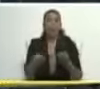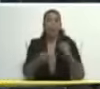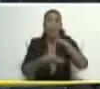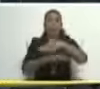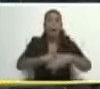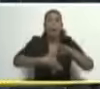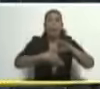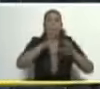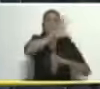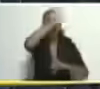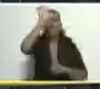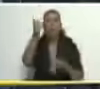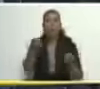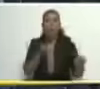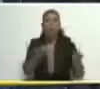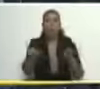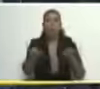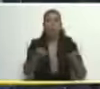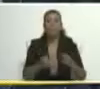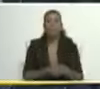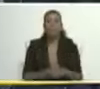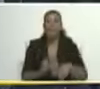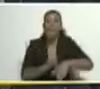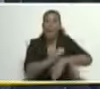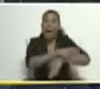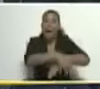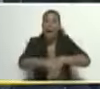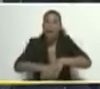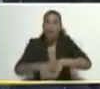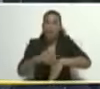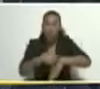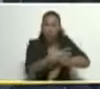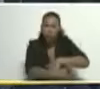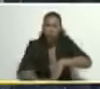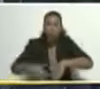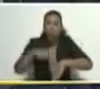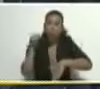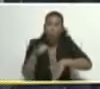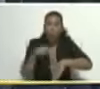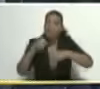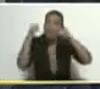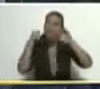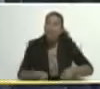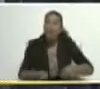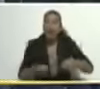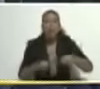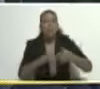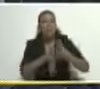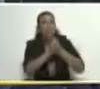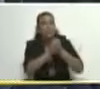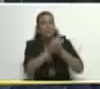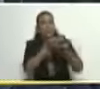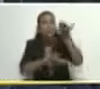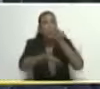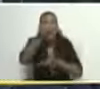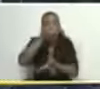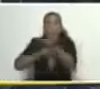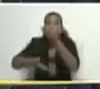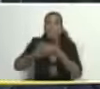otros países. El ALBA debe continuar fortaleciendo su